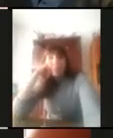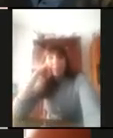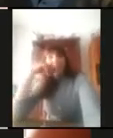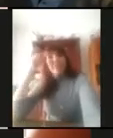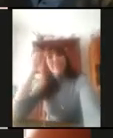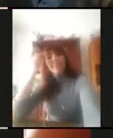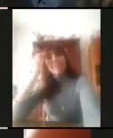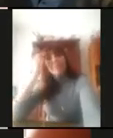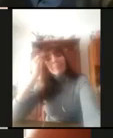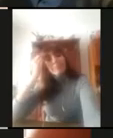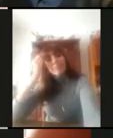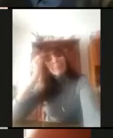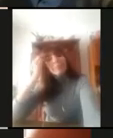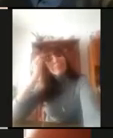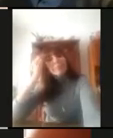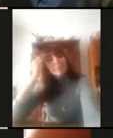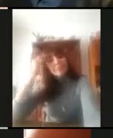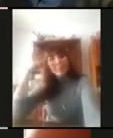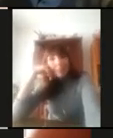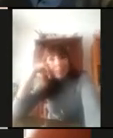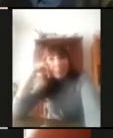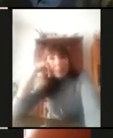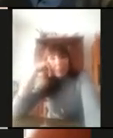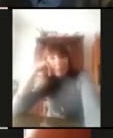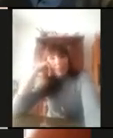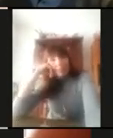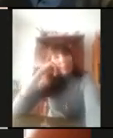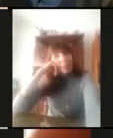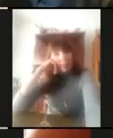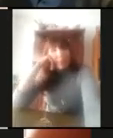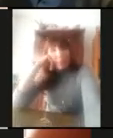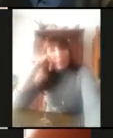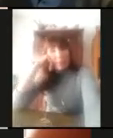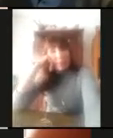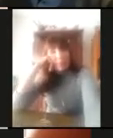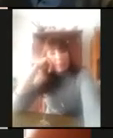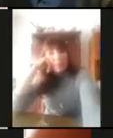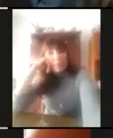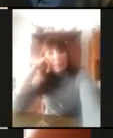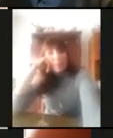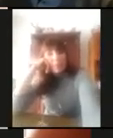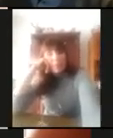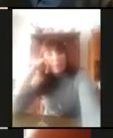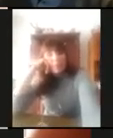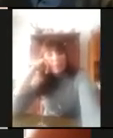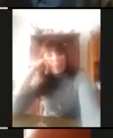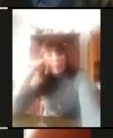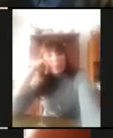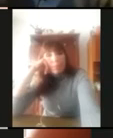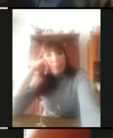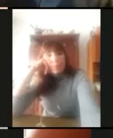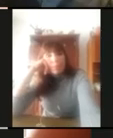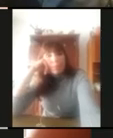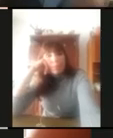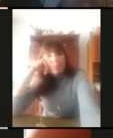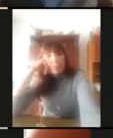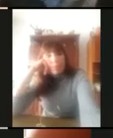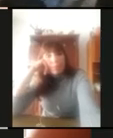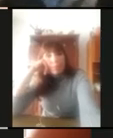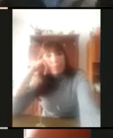libro el blasón de plata y entre otras cosas le dice mire qué